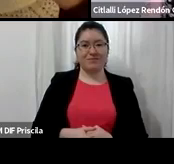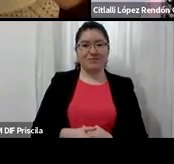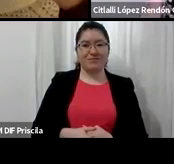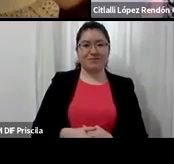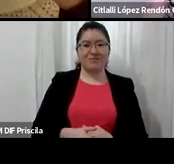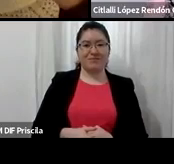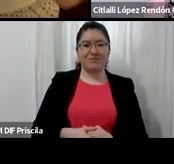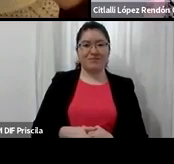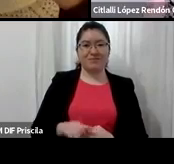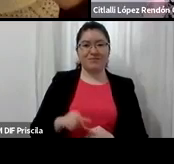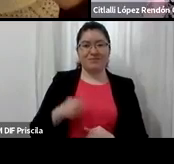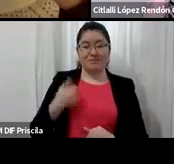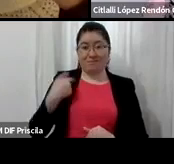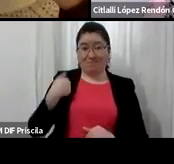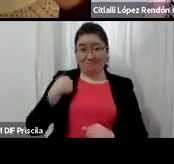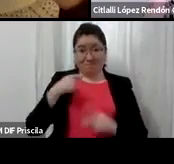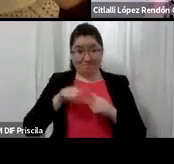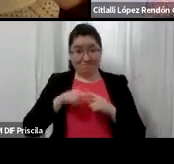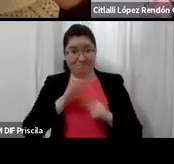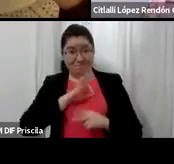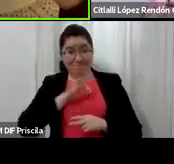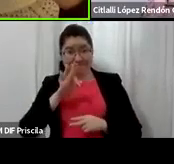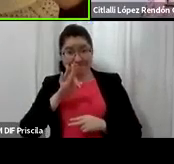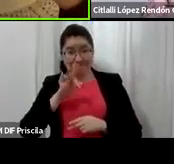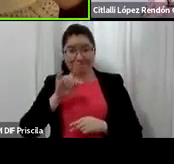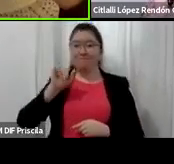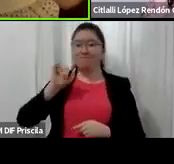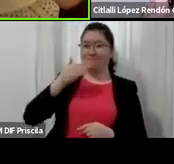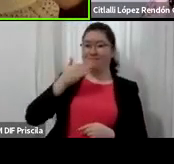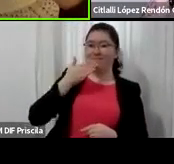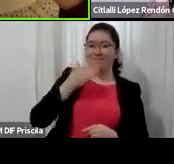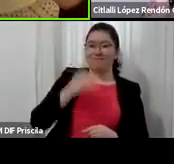Podemos empezar. Sí. Me parece bien.